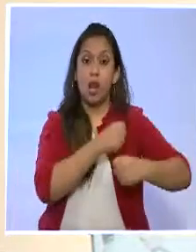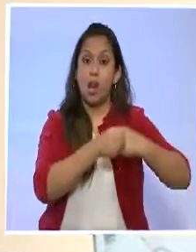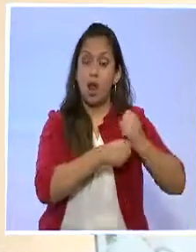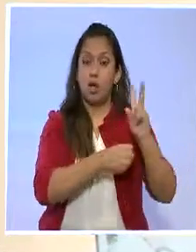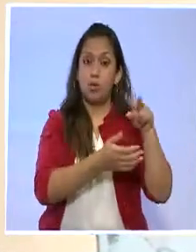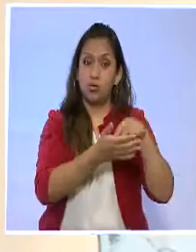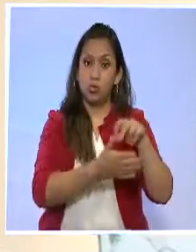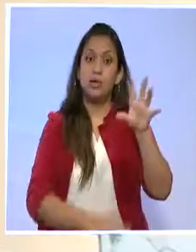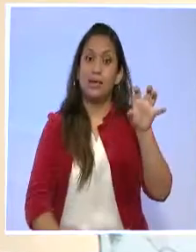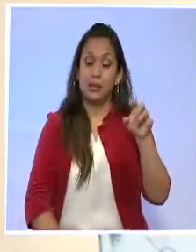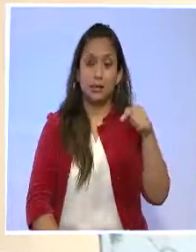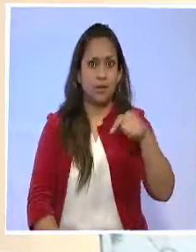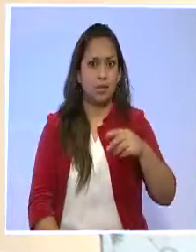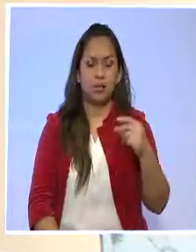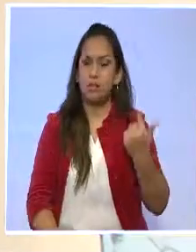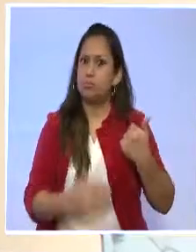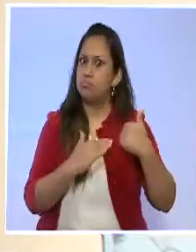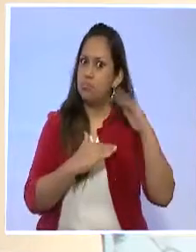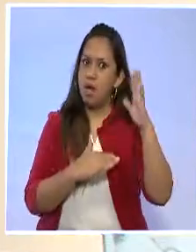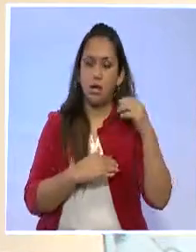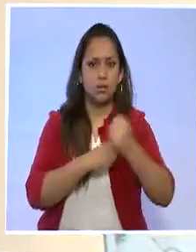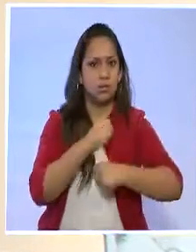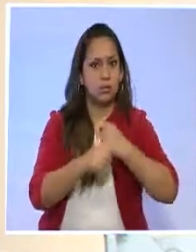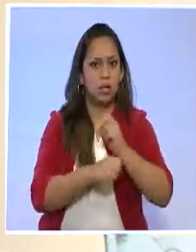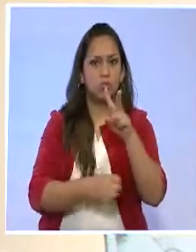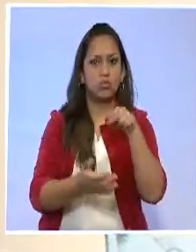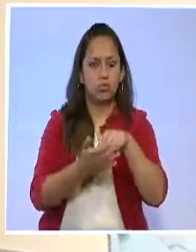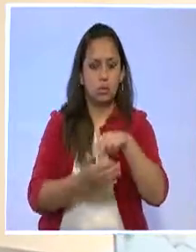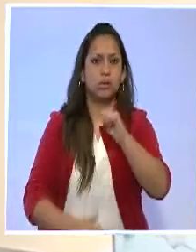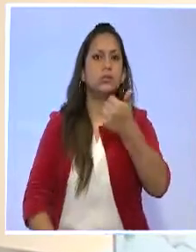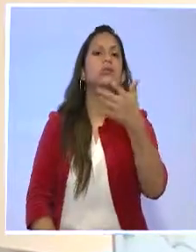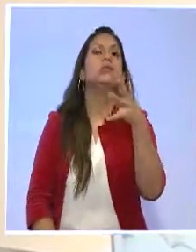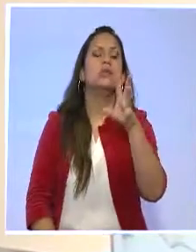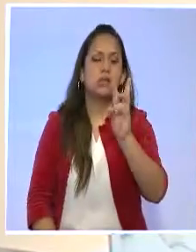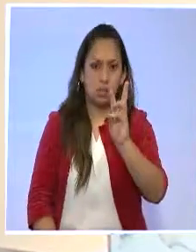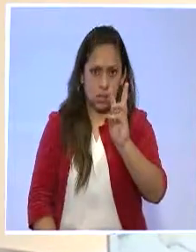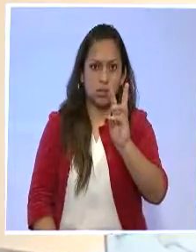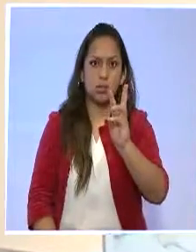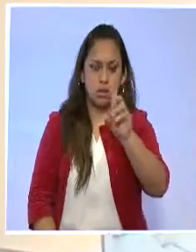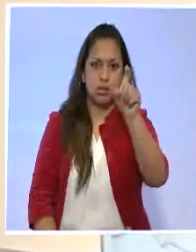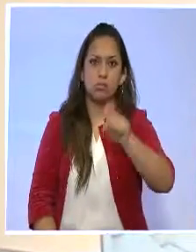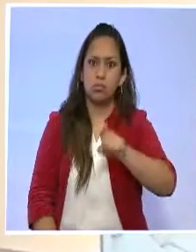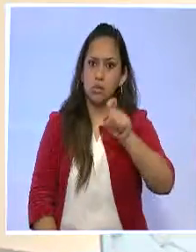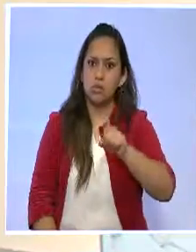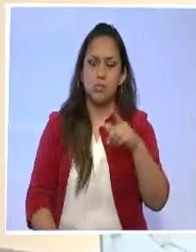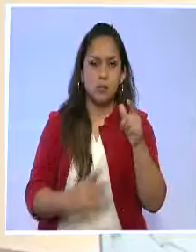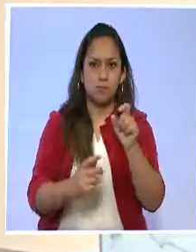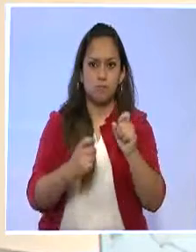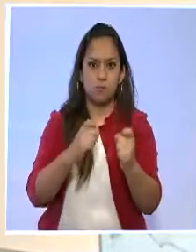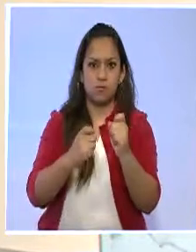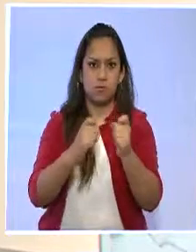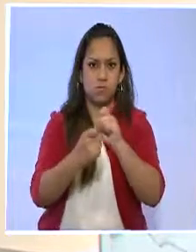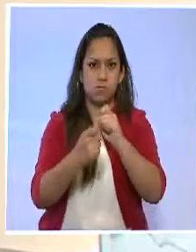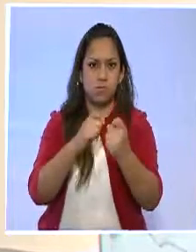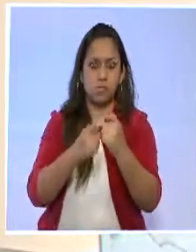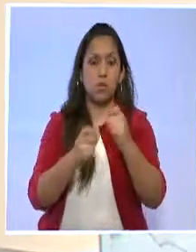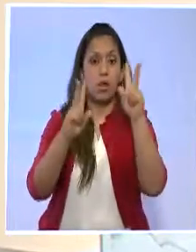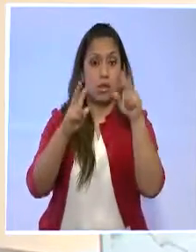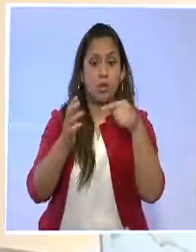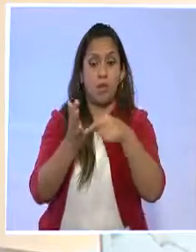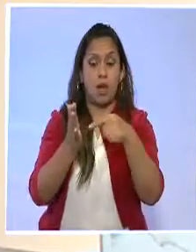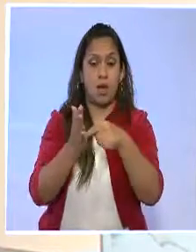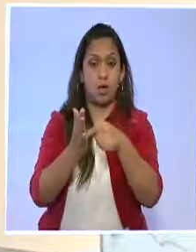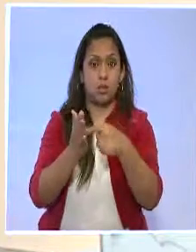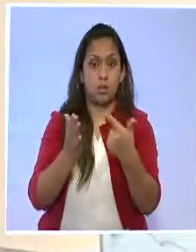este año 2016 hemos que tenido hemos tenido que tomar medidas en carácter económico y tributario para poder equilibrar